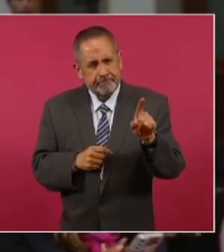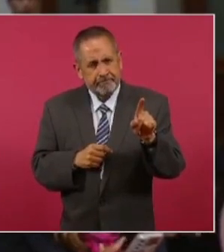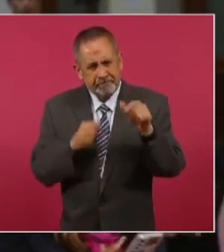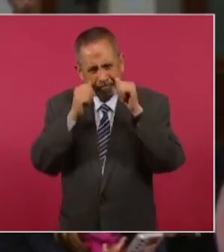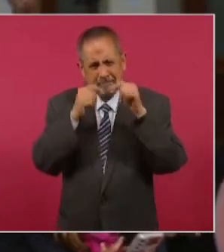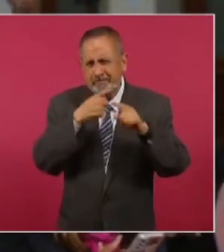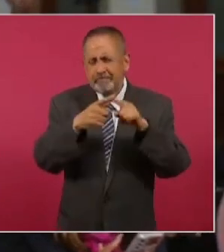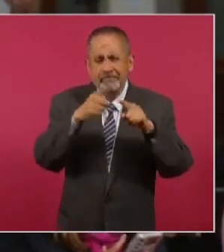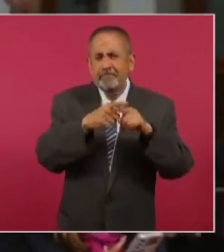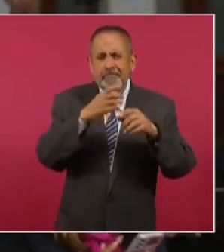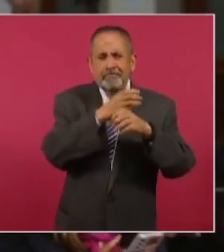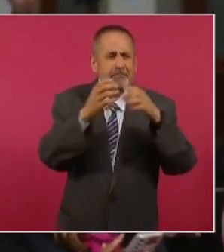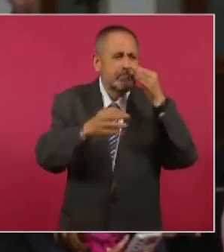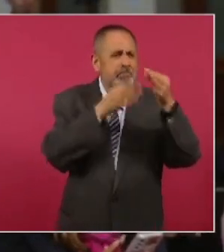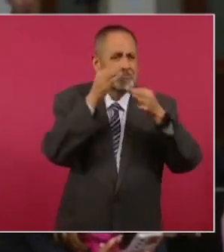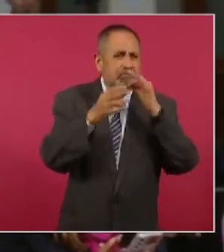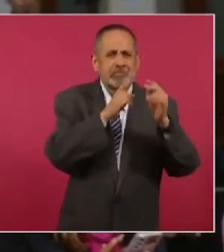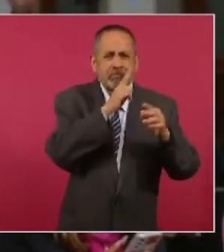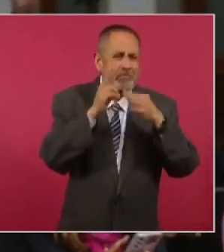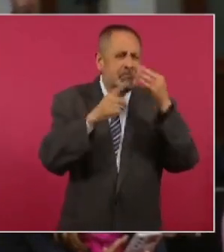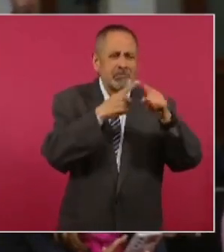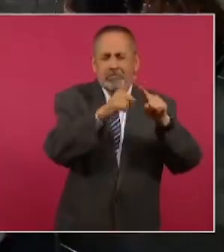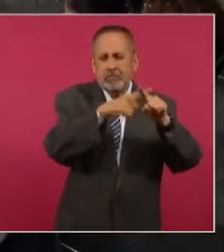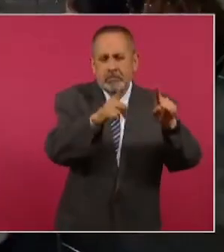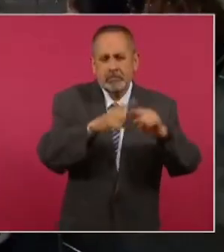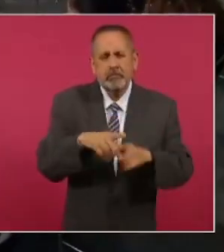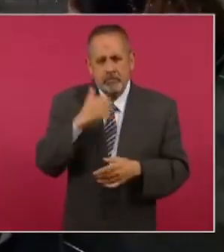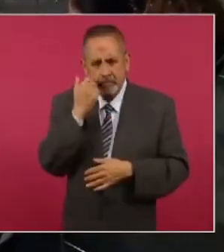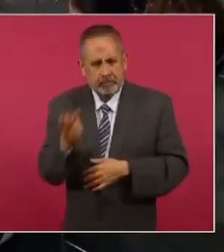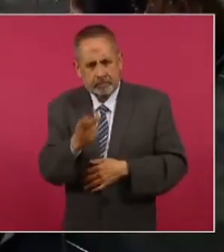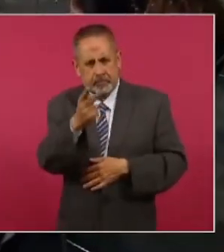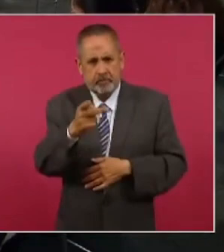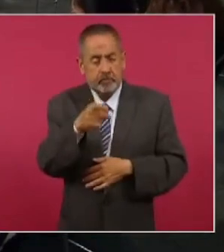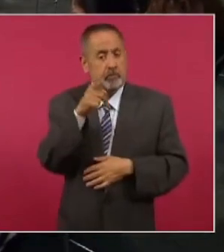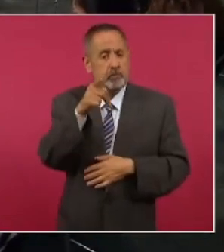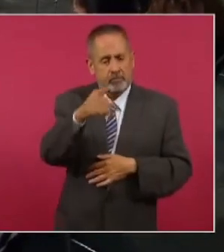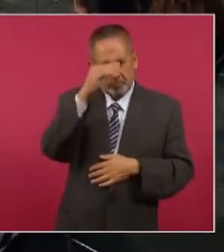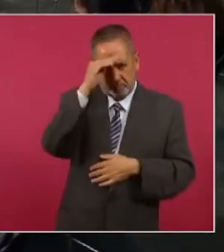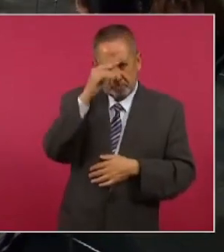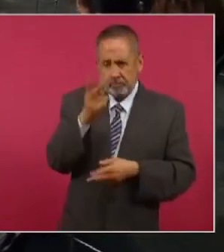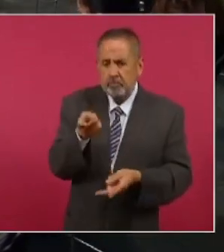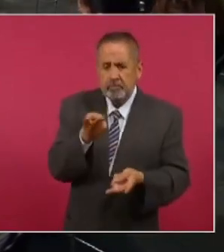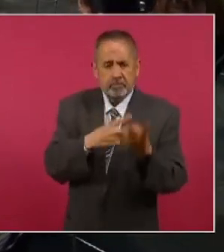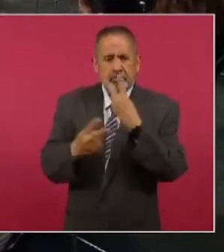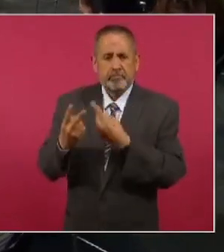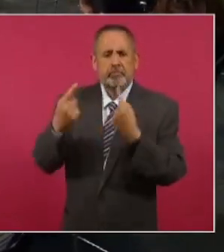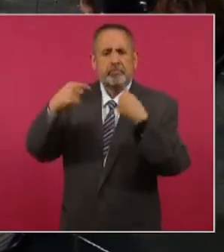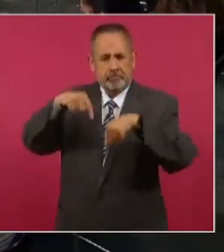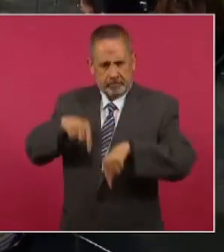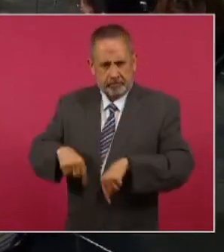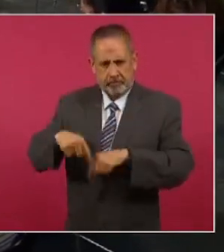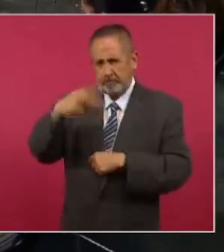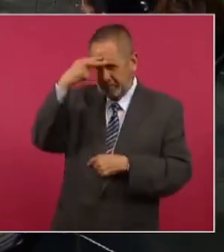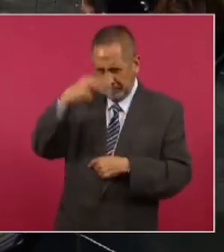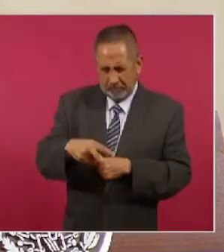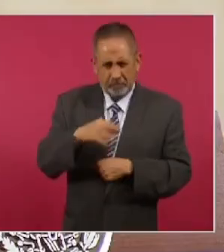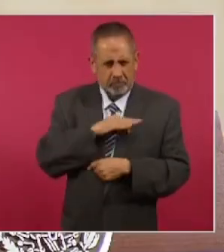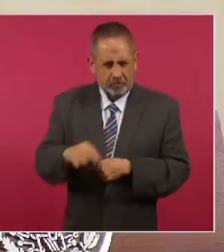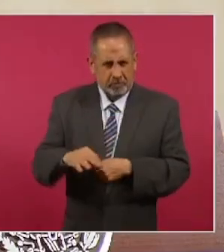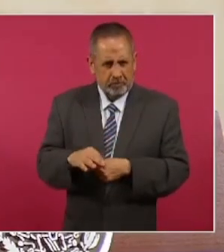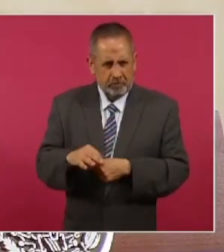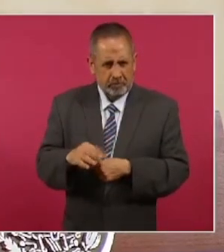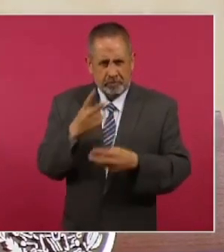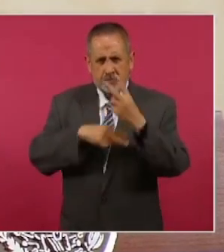otra vorágine de noticias me gustaría hacerle esa pregunta ¿es seguro usted garantizaría que los mexicanos del otro lado